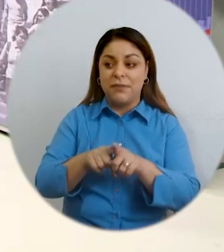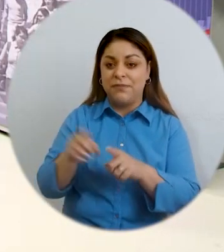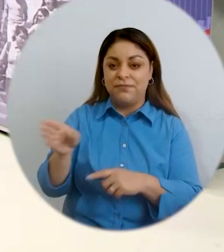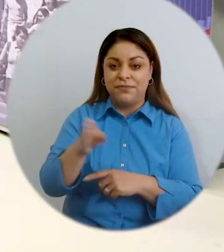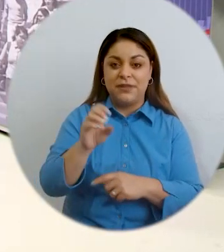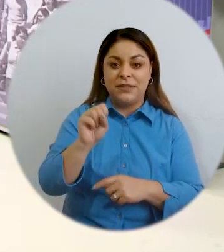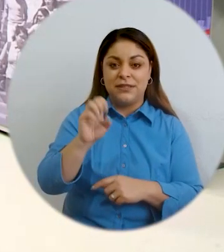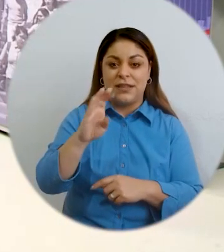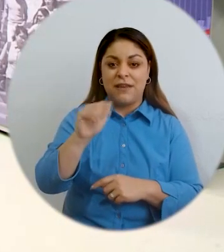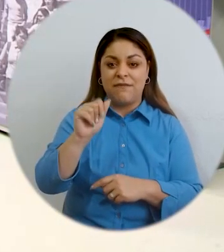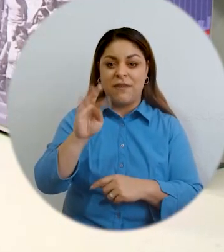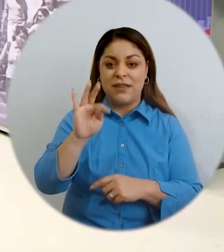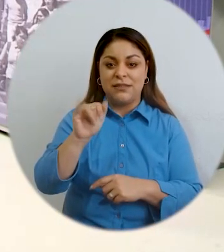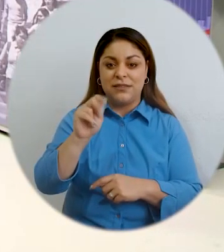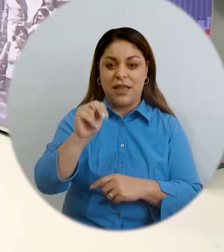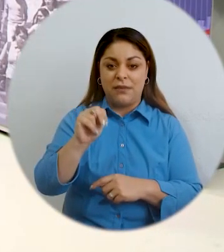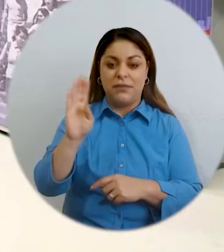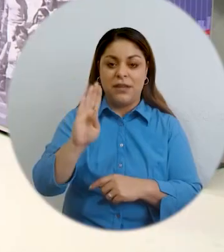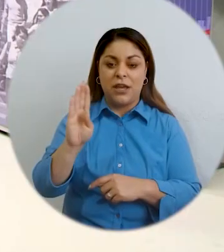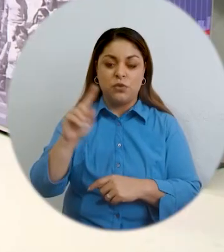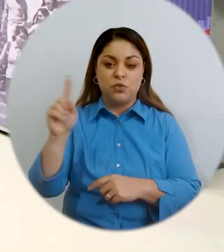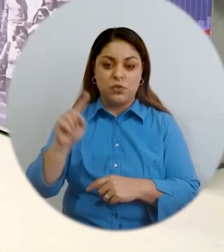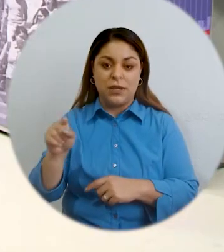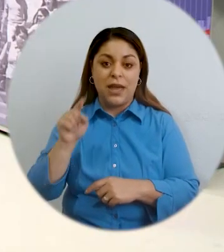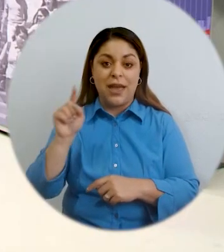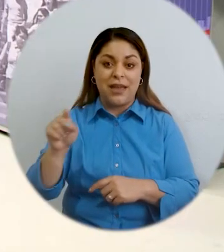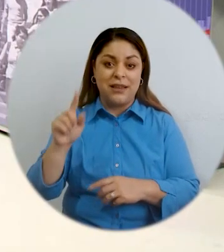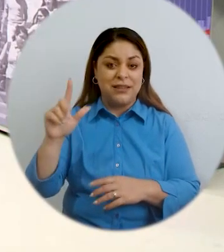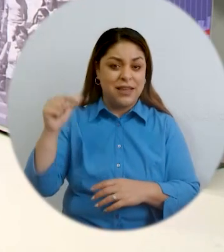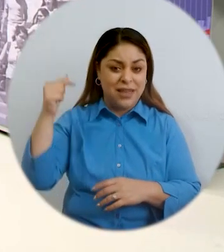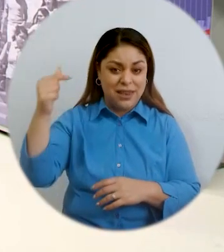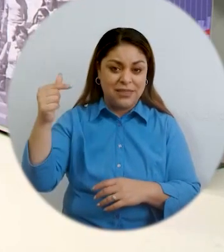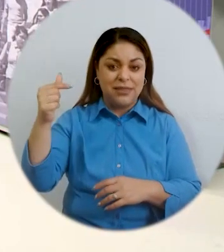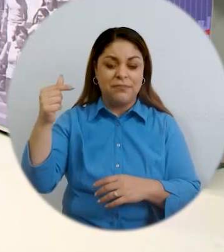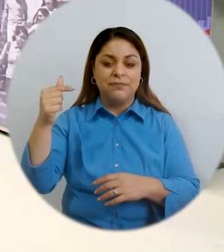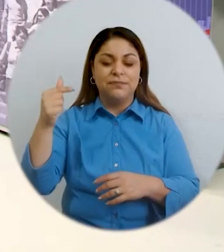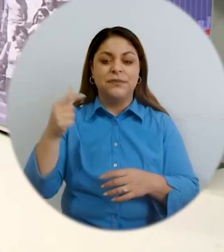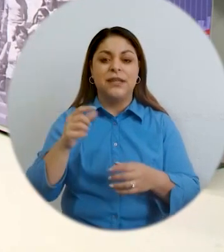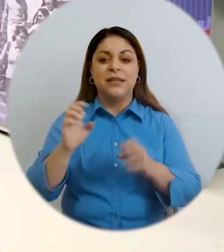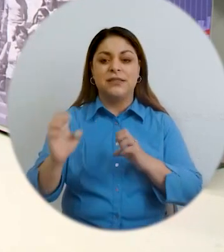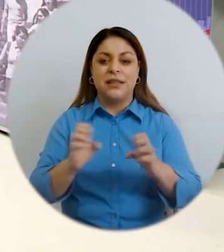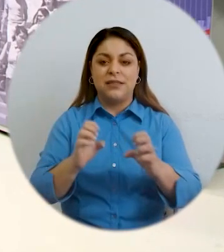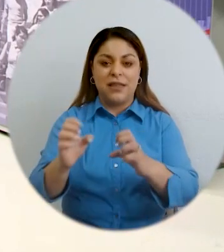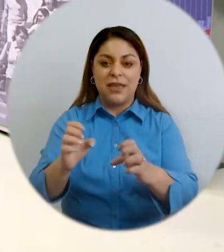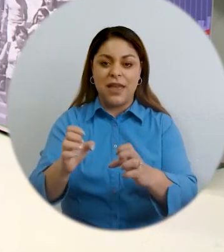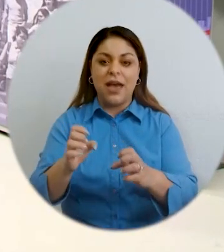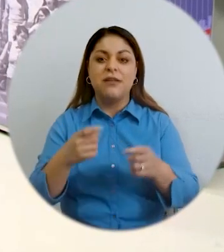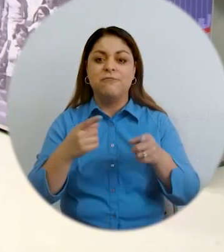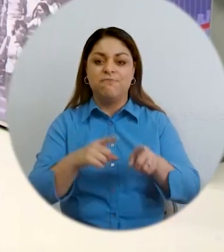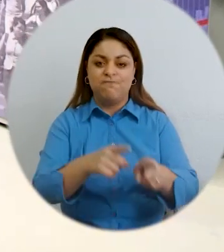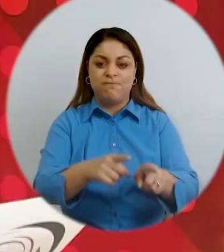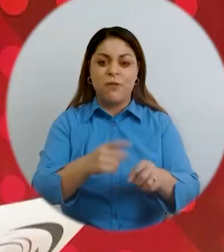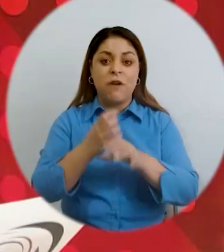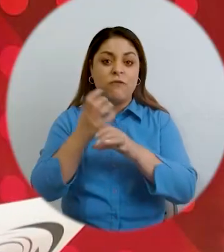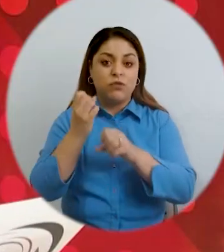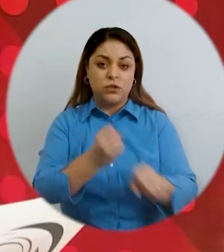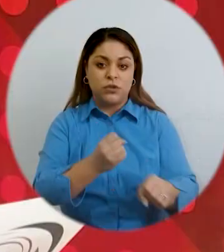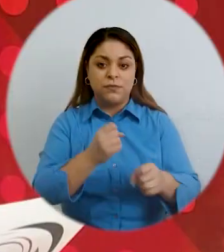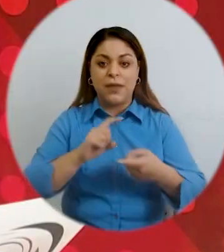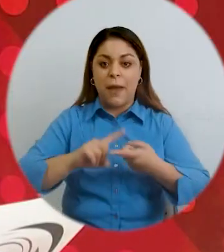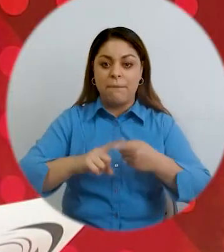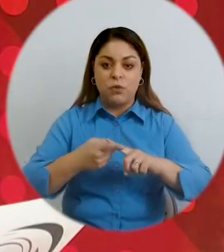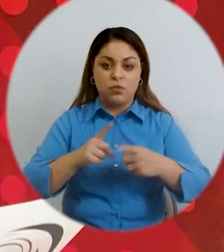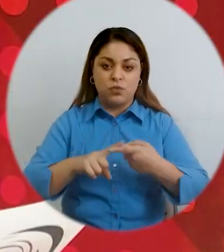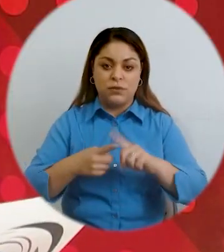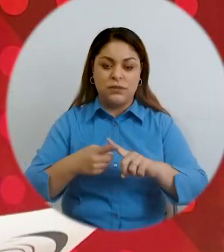está con nosotros Sebastián Barquero Zúñiga, que es gerente de Estrategia e Incidencia de la Fundación Amigos de